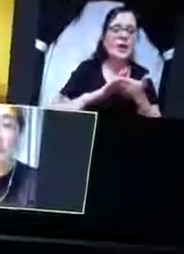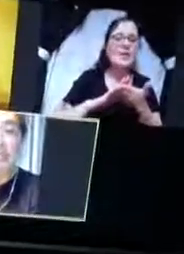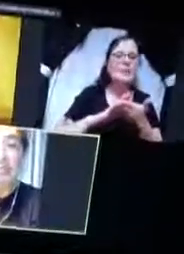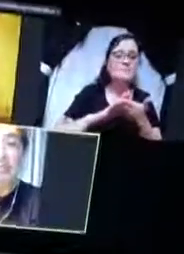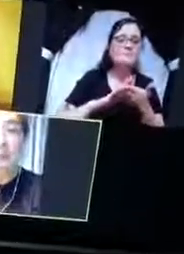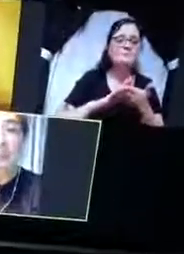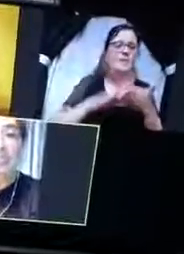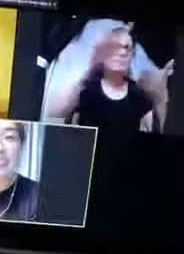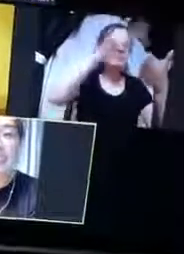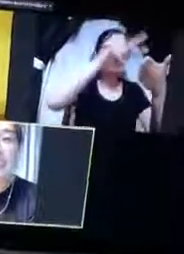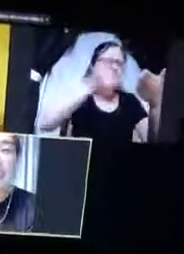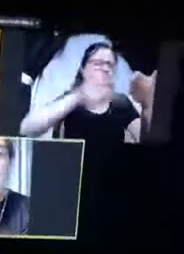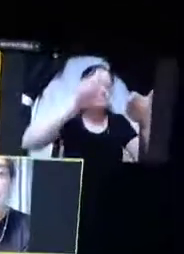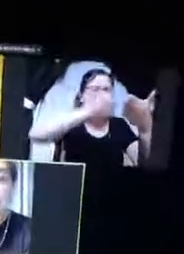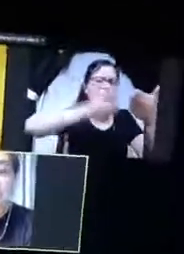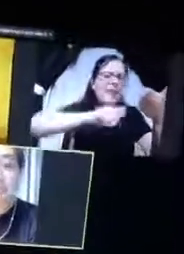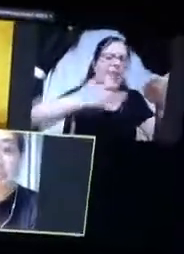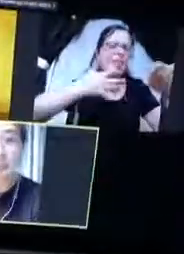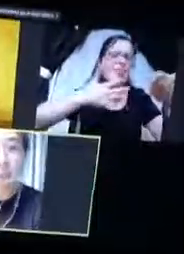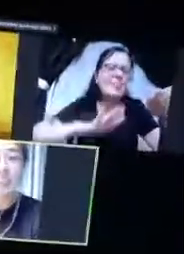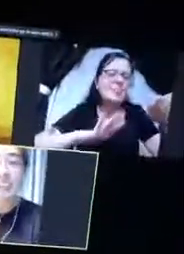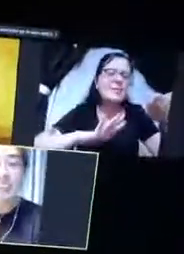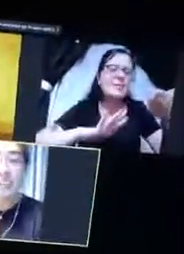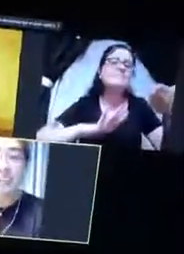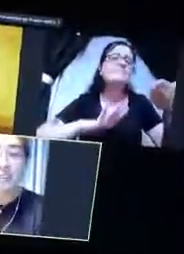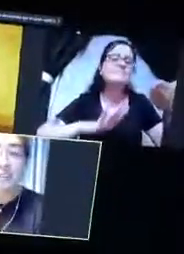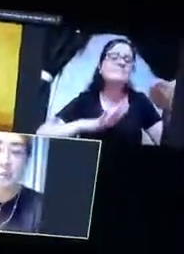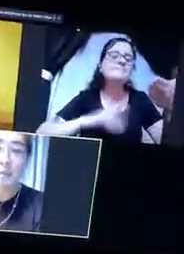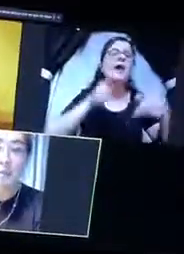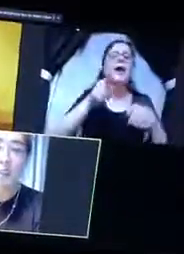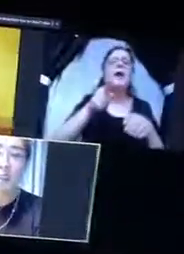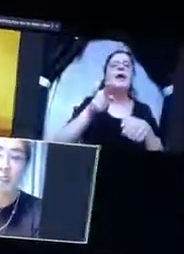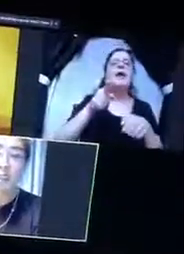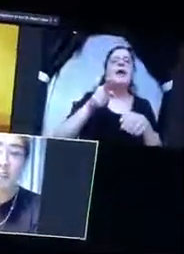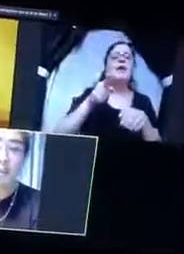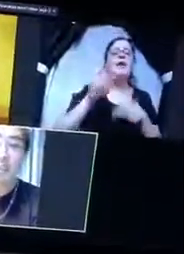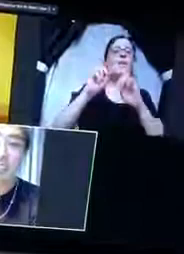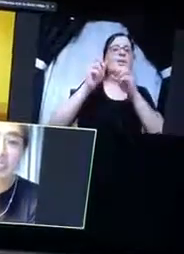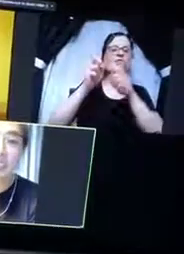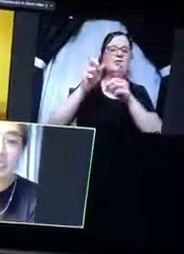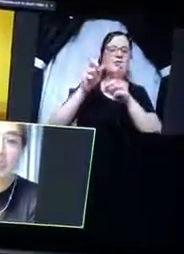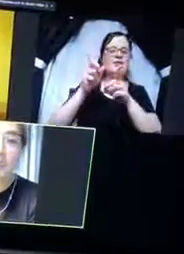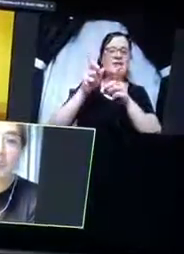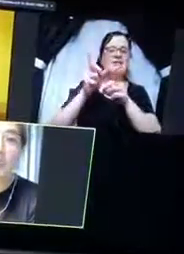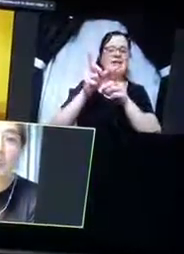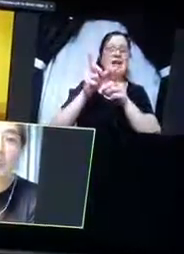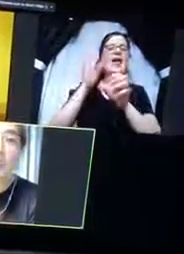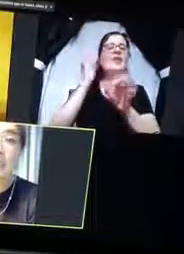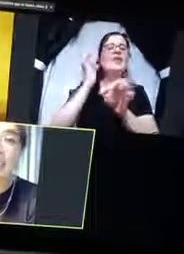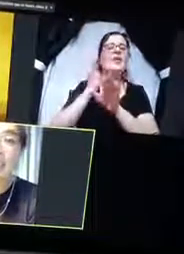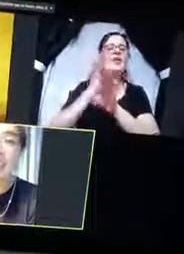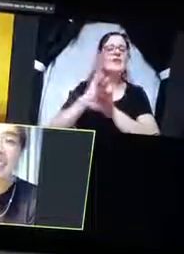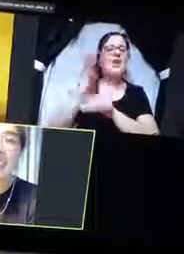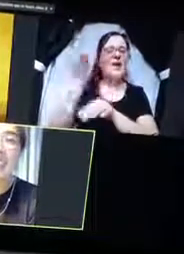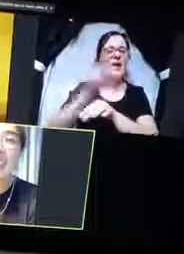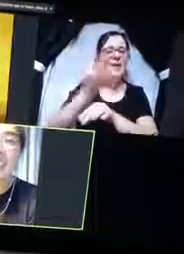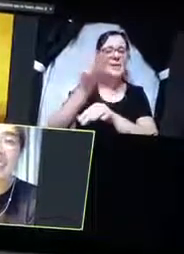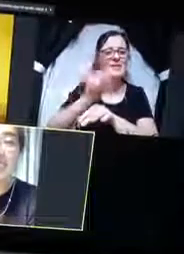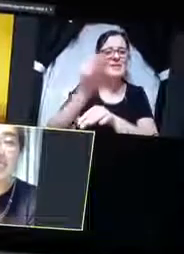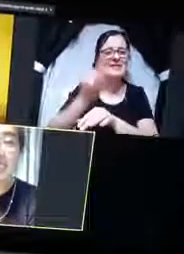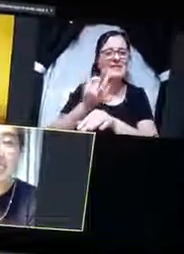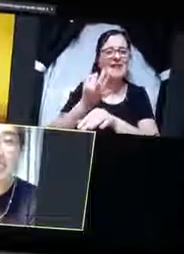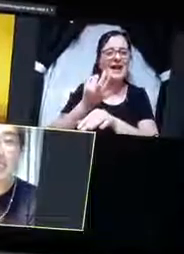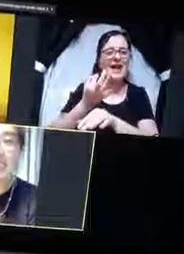la comprensión del lenguaje a través de la lectoescritura. Quien nos acompañó es Georgina Bordino, profesora de educación especial, licenciándose